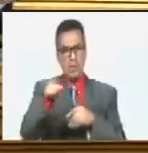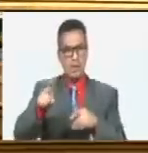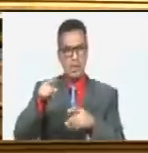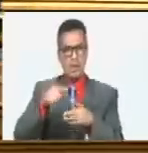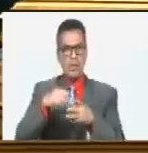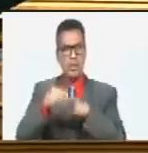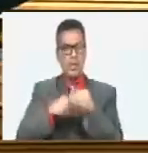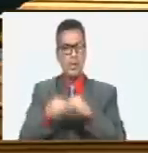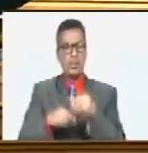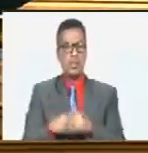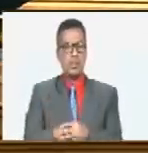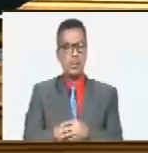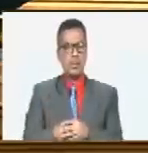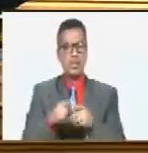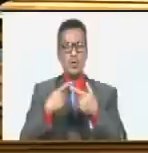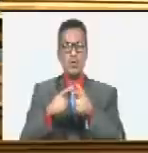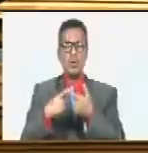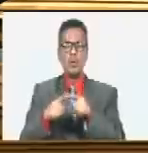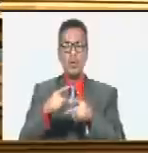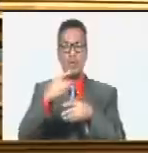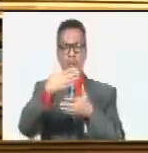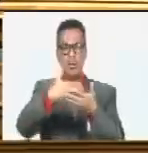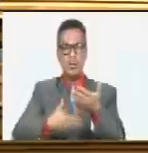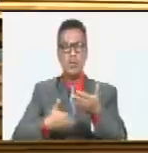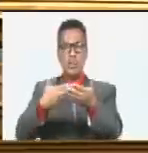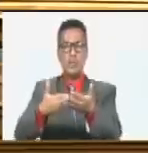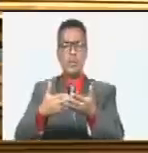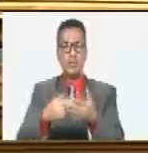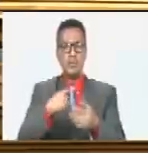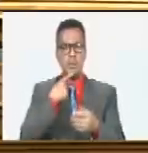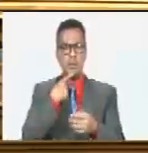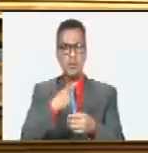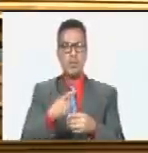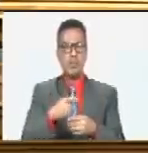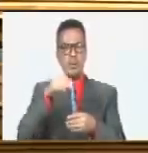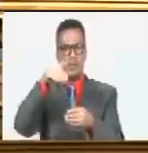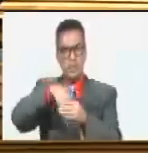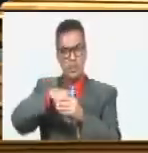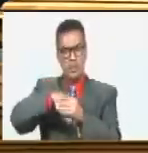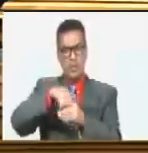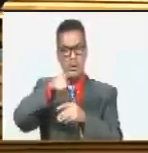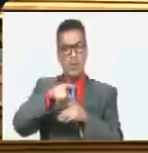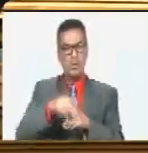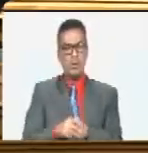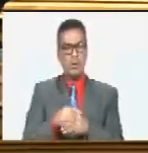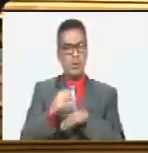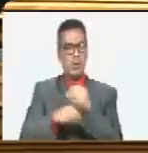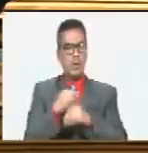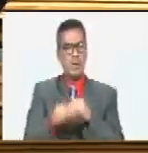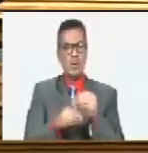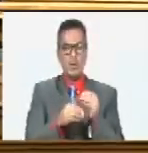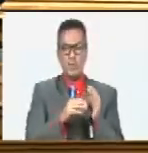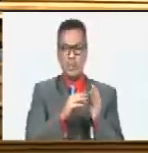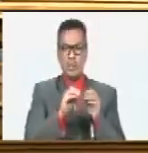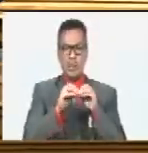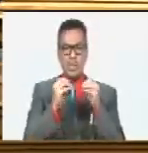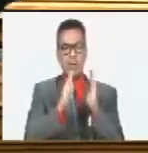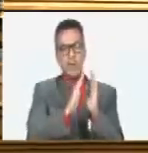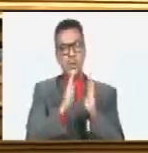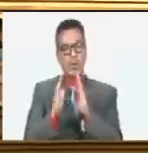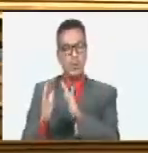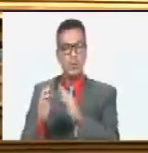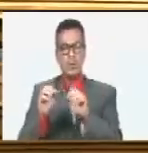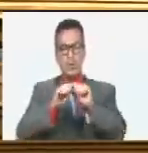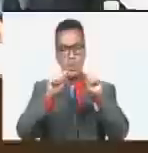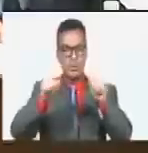que cualquier solicitud de eventos electorales que sean organizados con el sistema